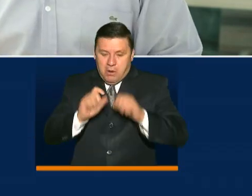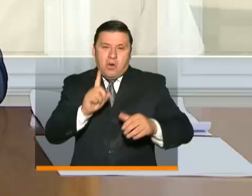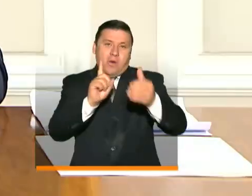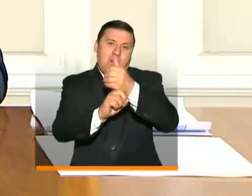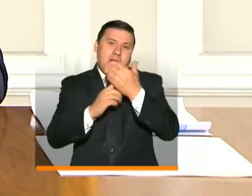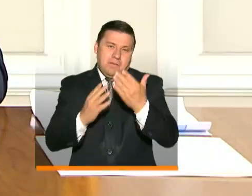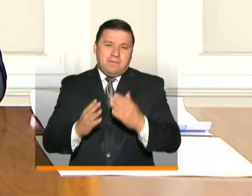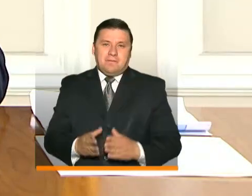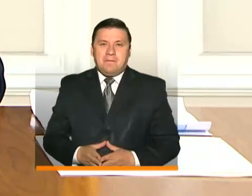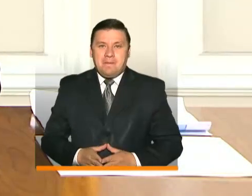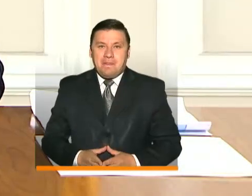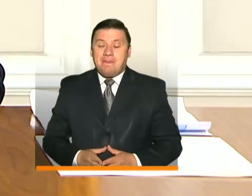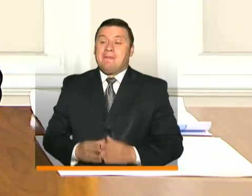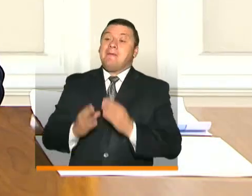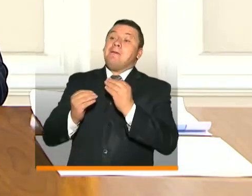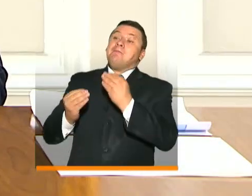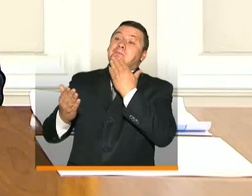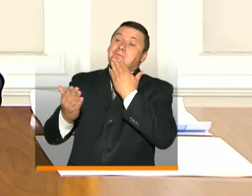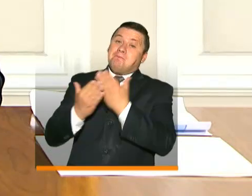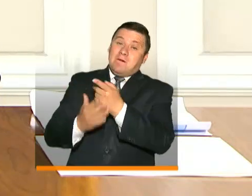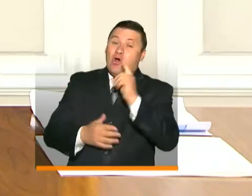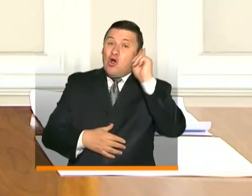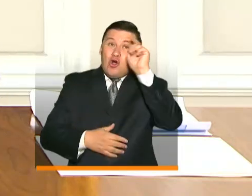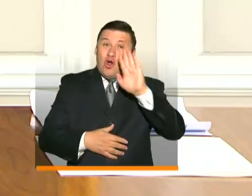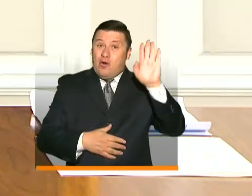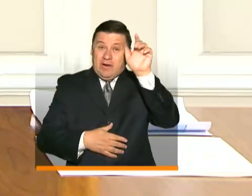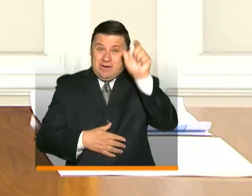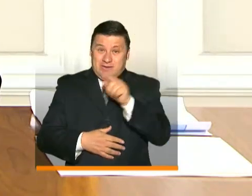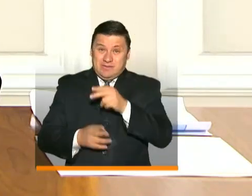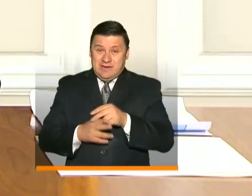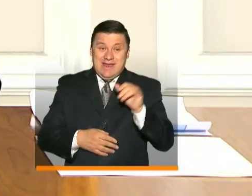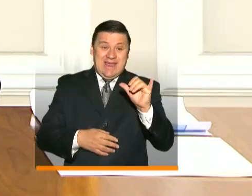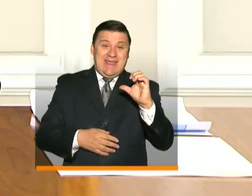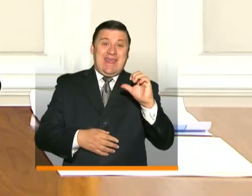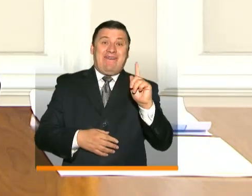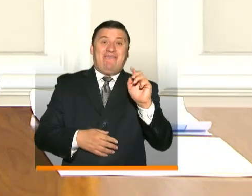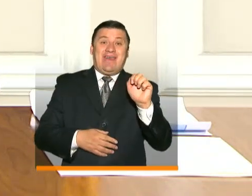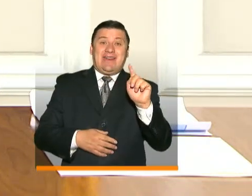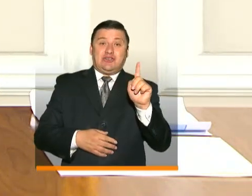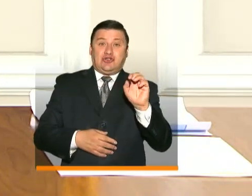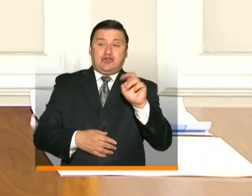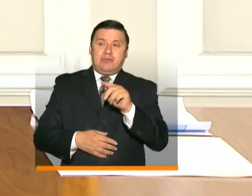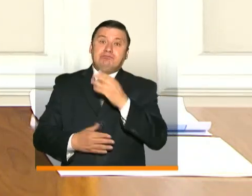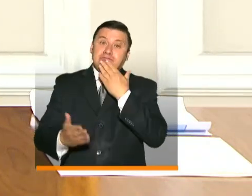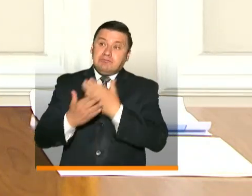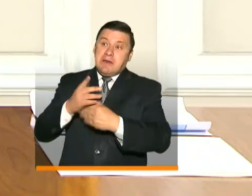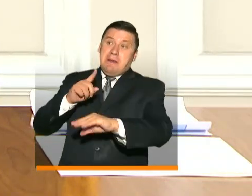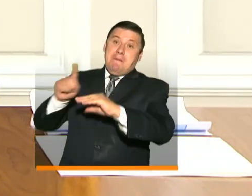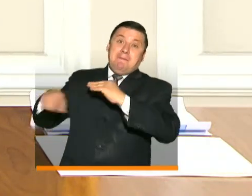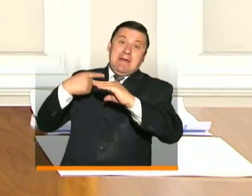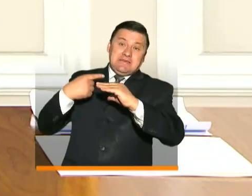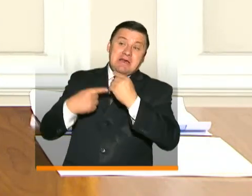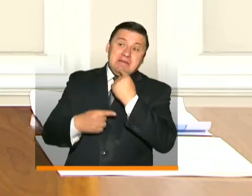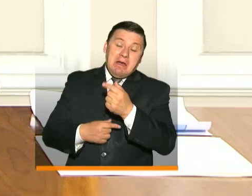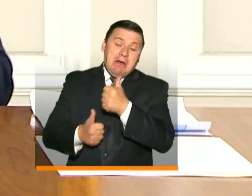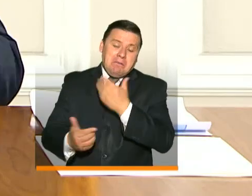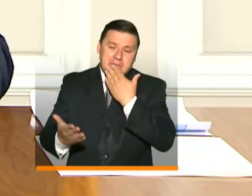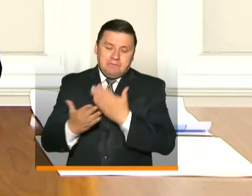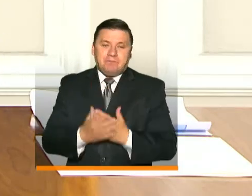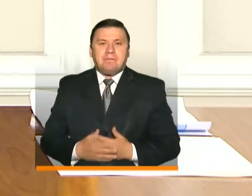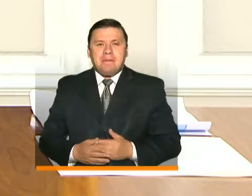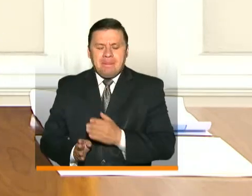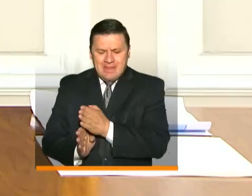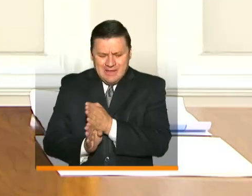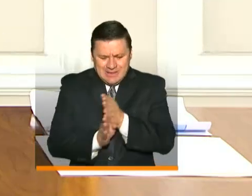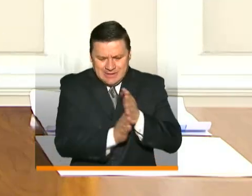lograremos. Muchísimas gracias al gobernador Jefferson Mena por este mensaje que nos envía. Y quiero empezar